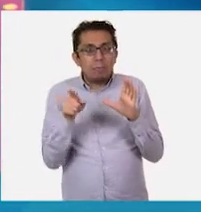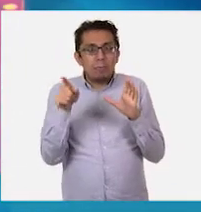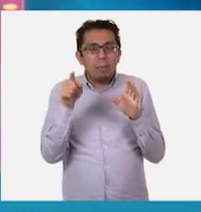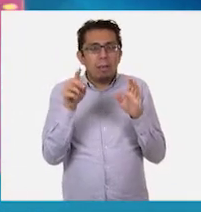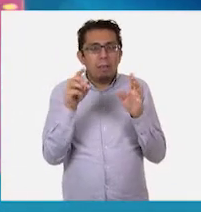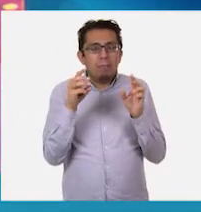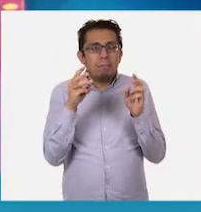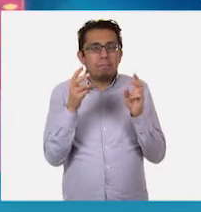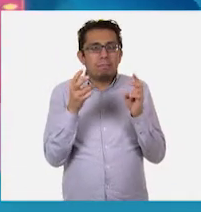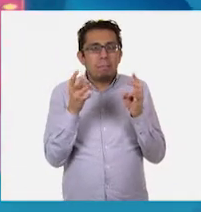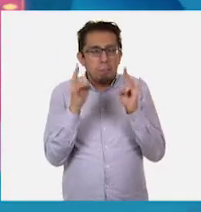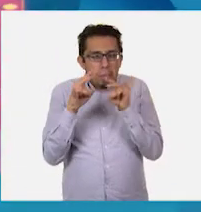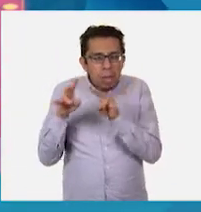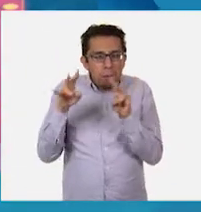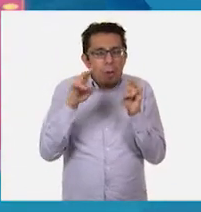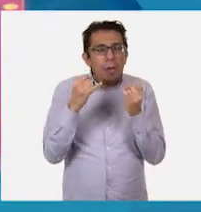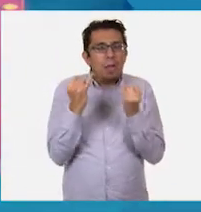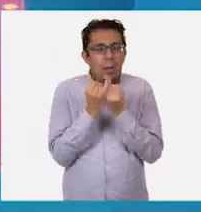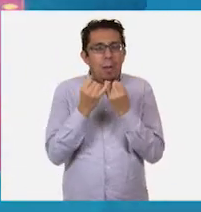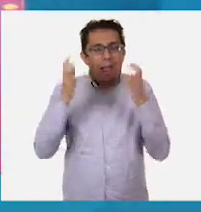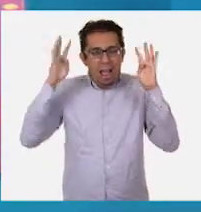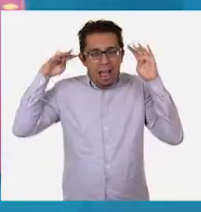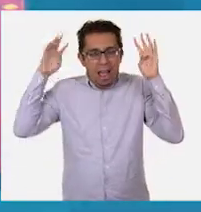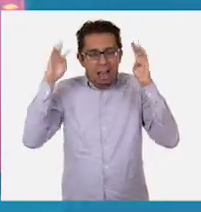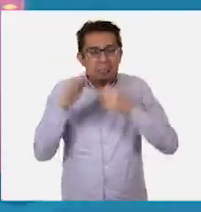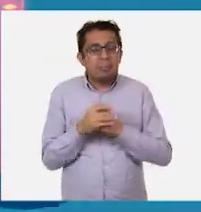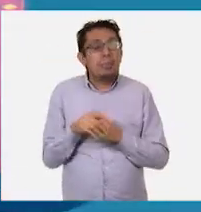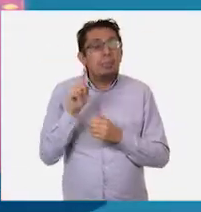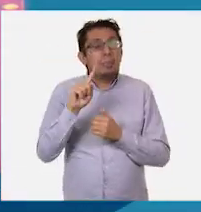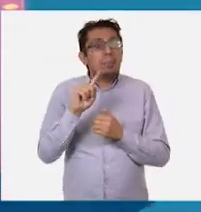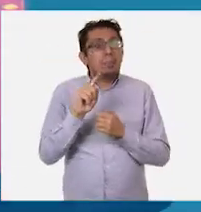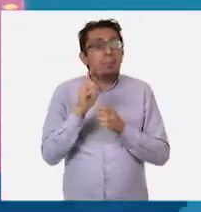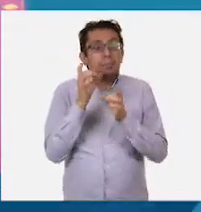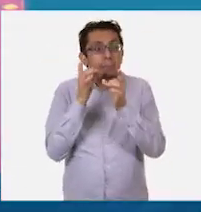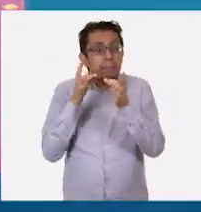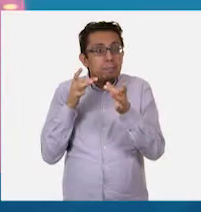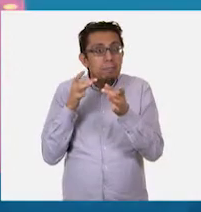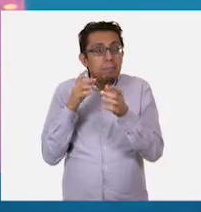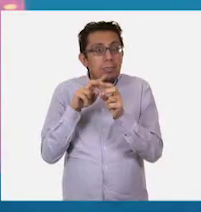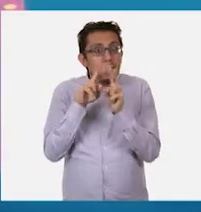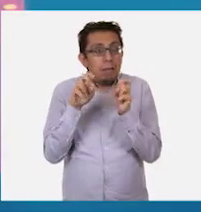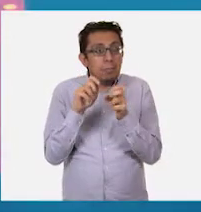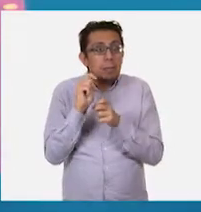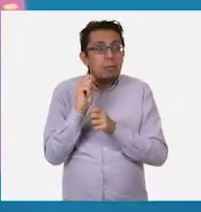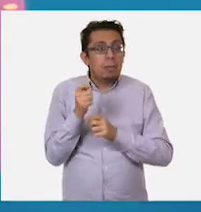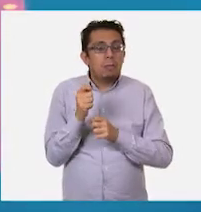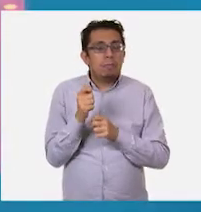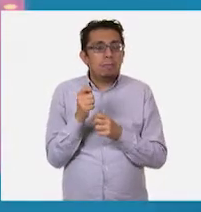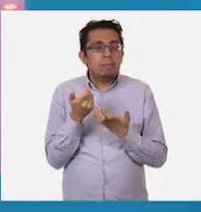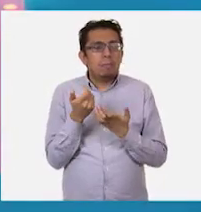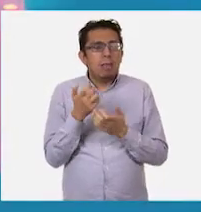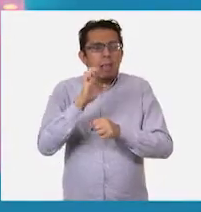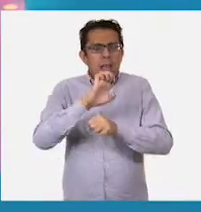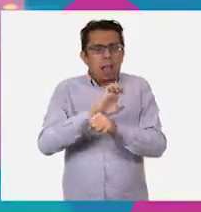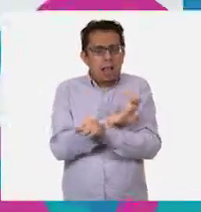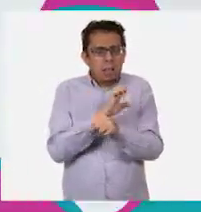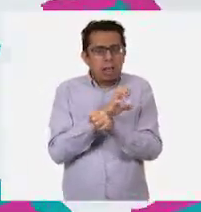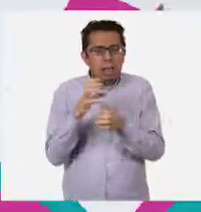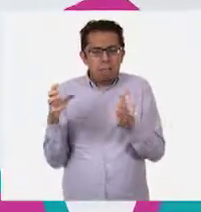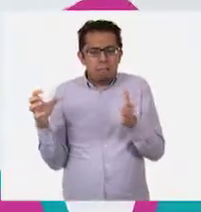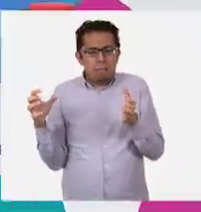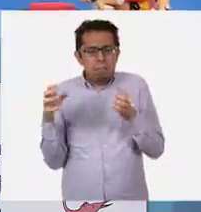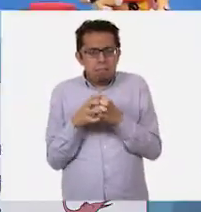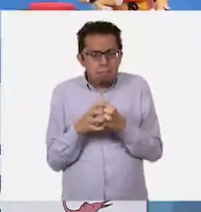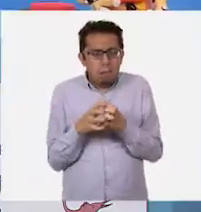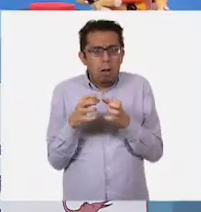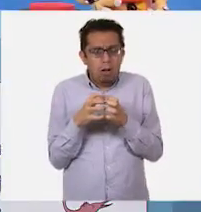a Jolisto. Y la ruleta se detuvo en el tema atracción y repulsión eléctricas. La